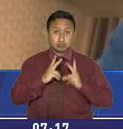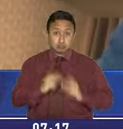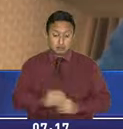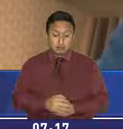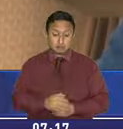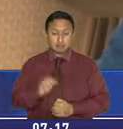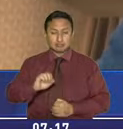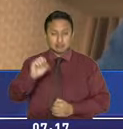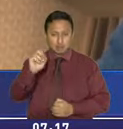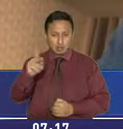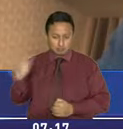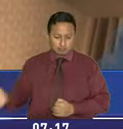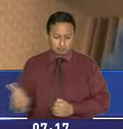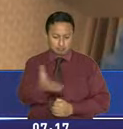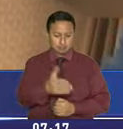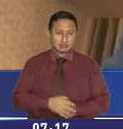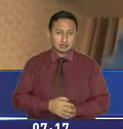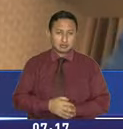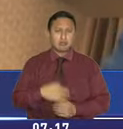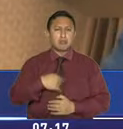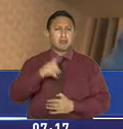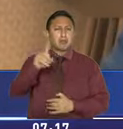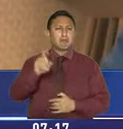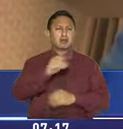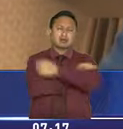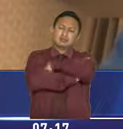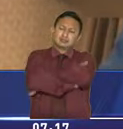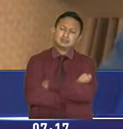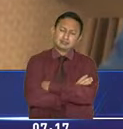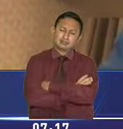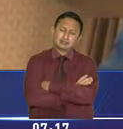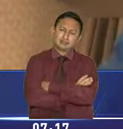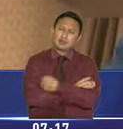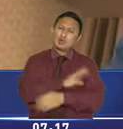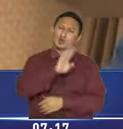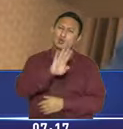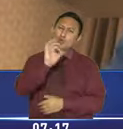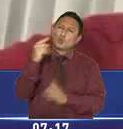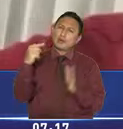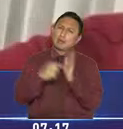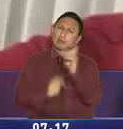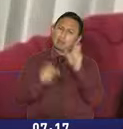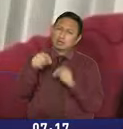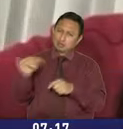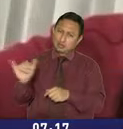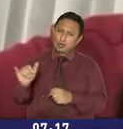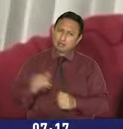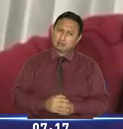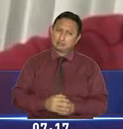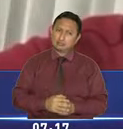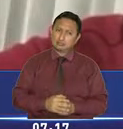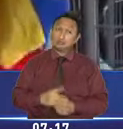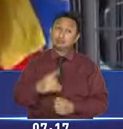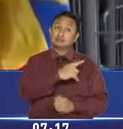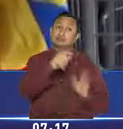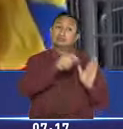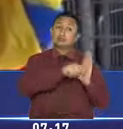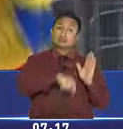pregunto, ¿no serán 40.000 presos que están en la misma situación? El abogado Ramiro García considera que también podría